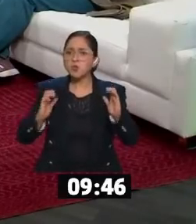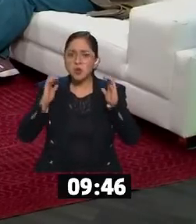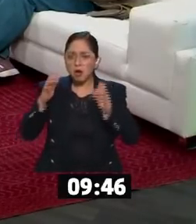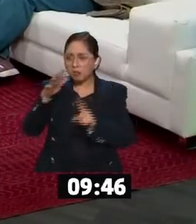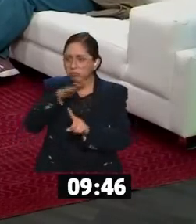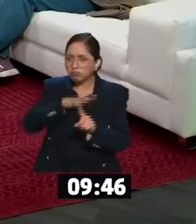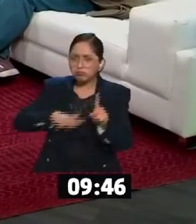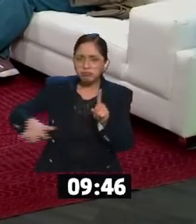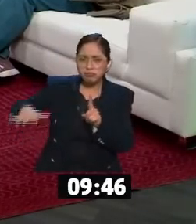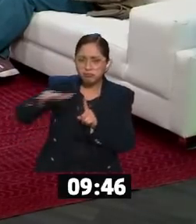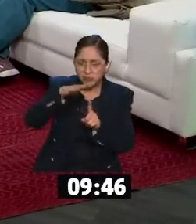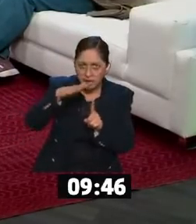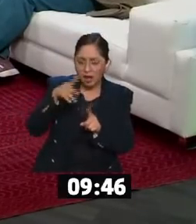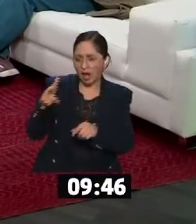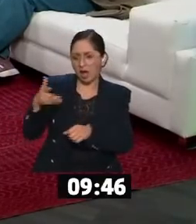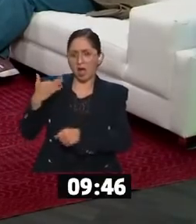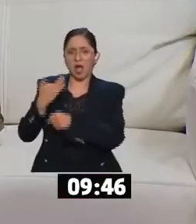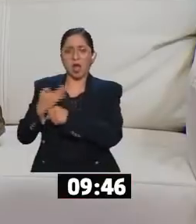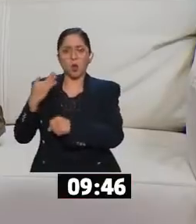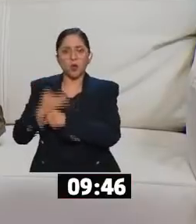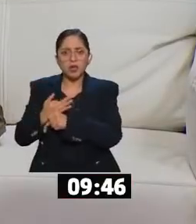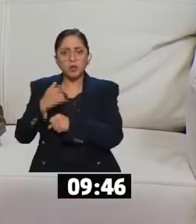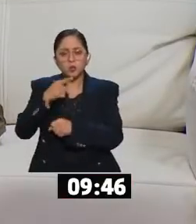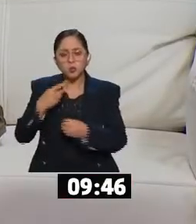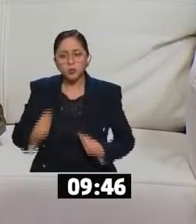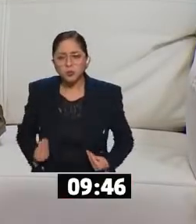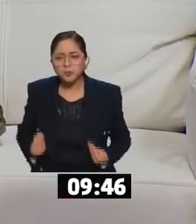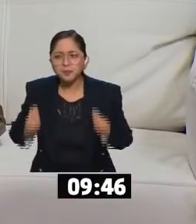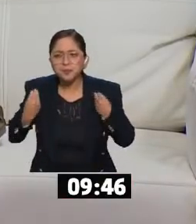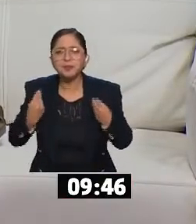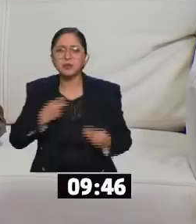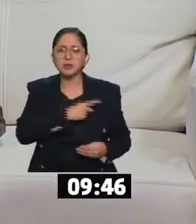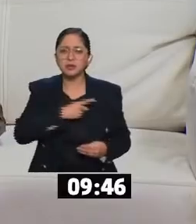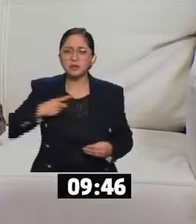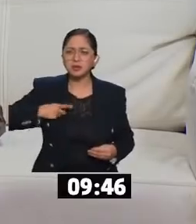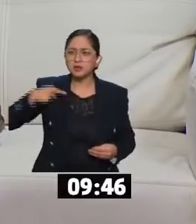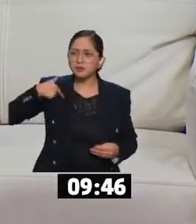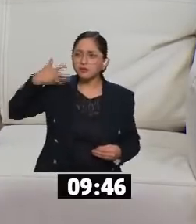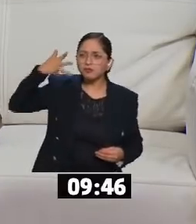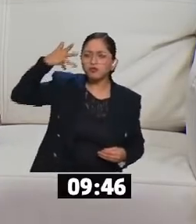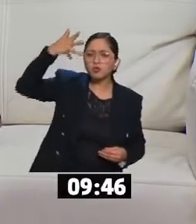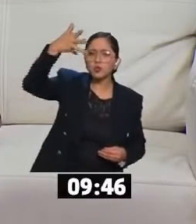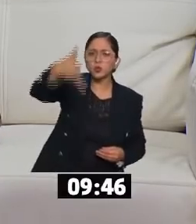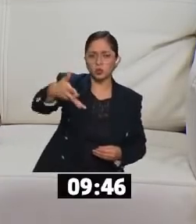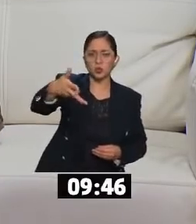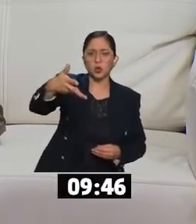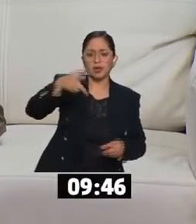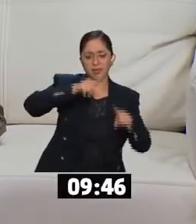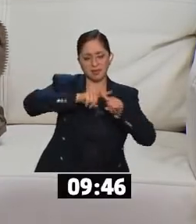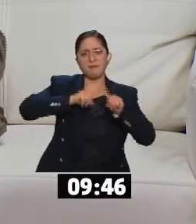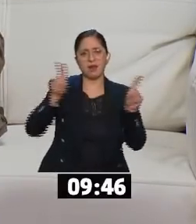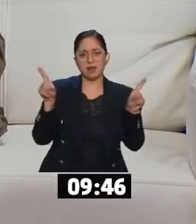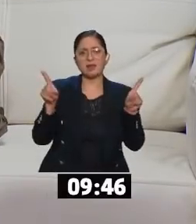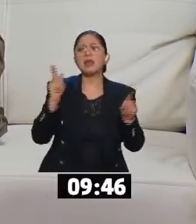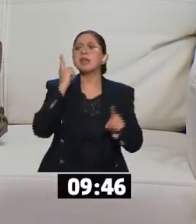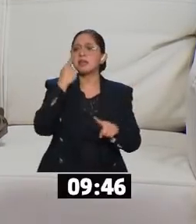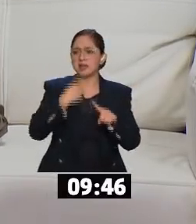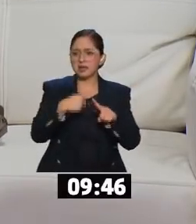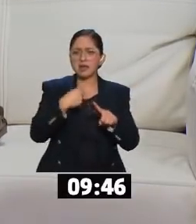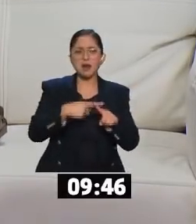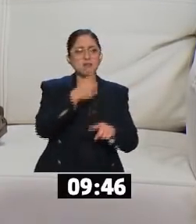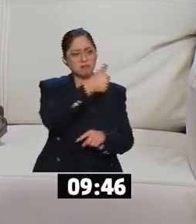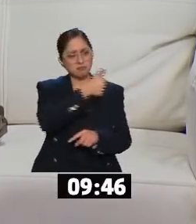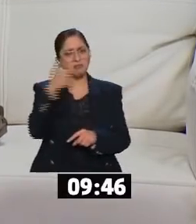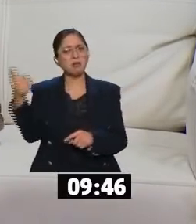para sobrevivir como especie tenemos que construir un futuro diferente y ese futuro diferente nos corresponde a todos